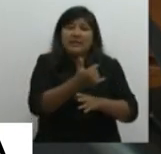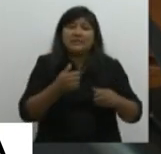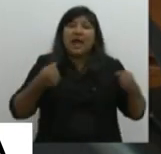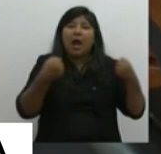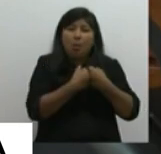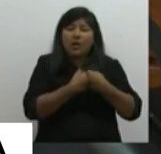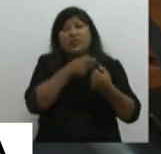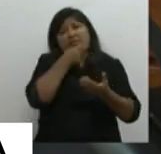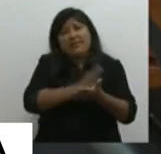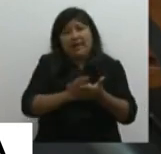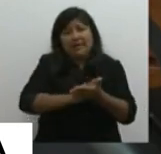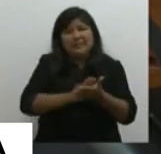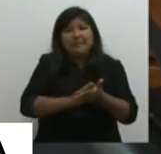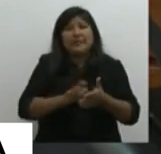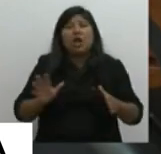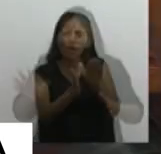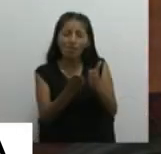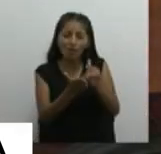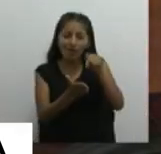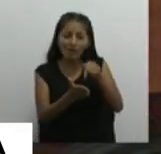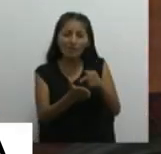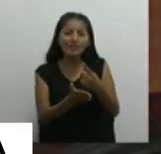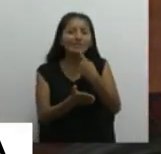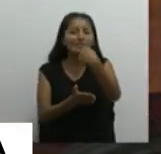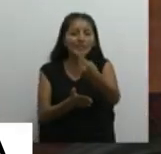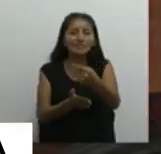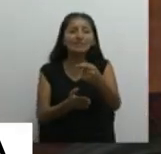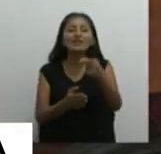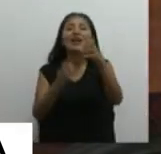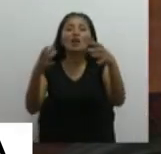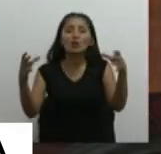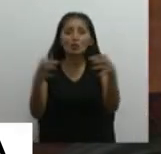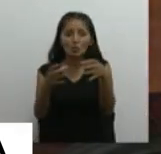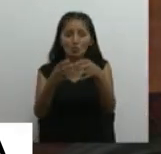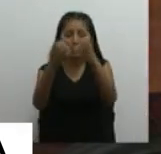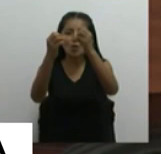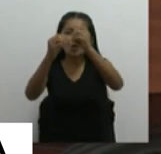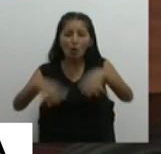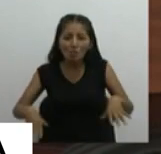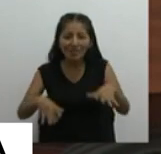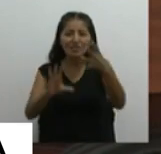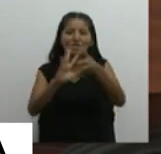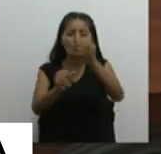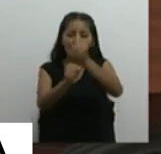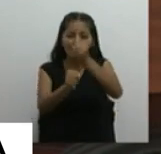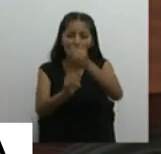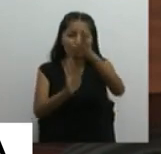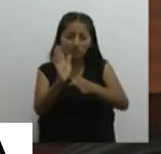acuerdo. Todos los días cambiamos las cosas, pero las cambiamos a favor de ellos. Por lo